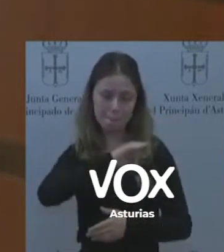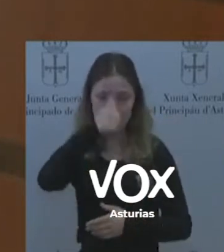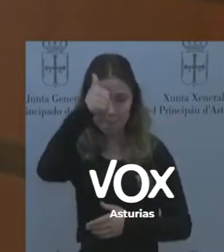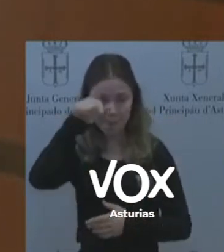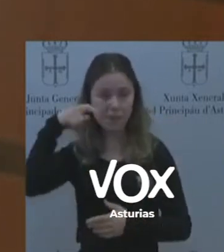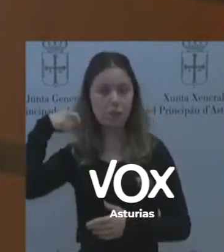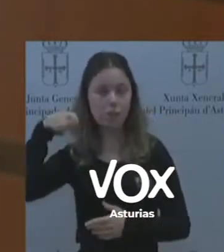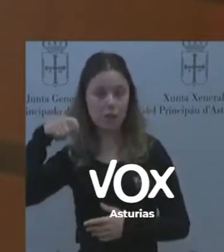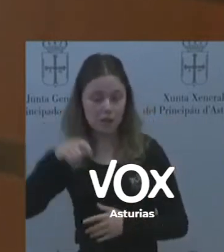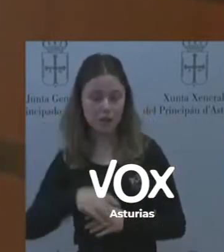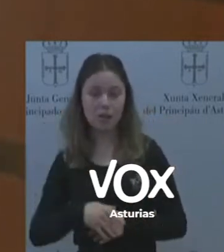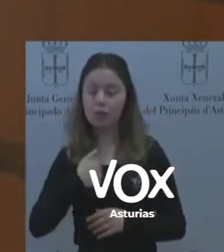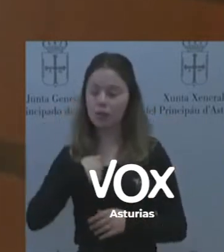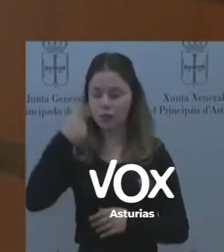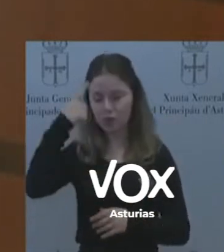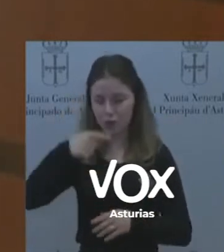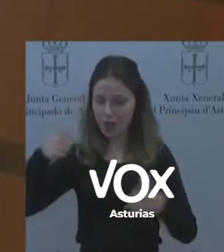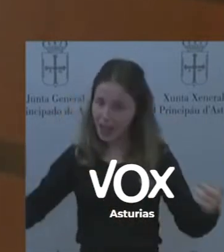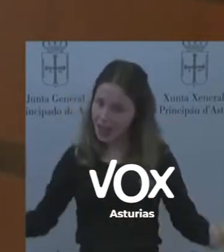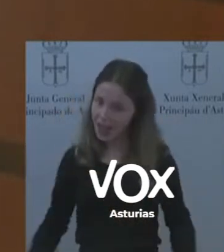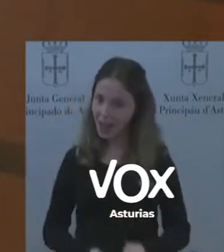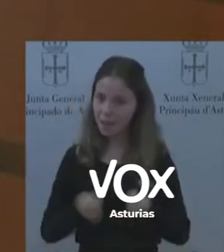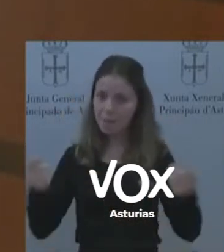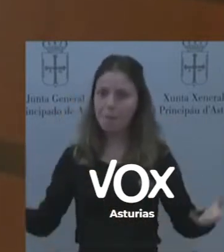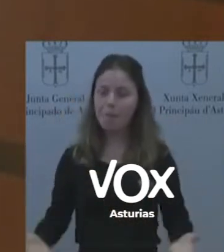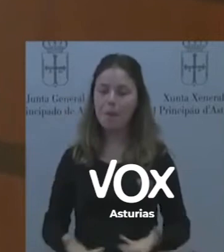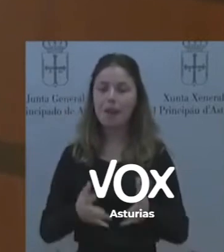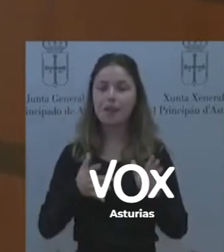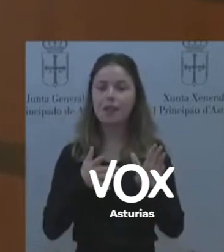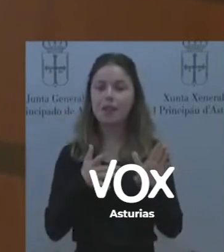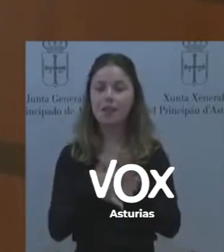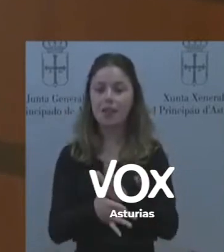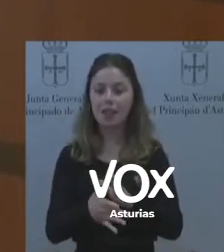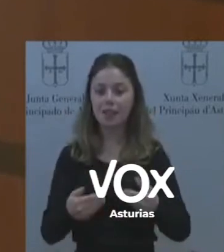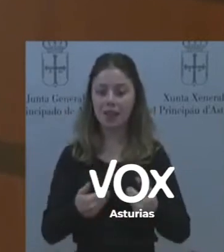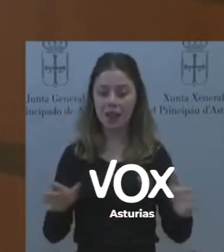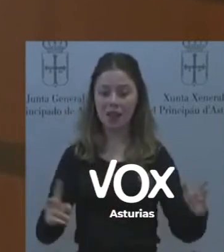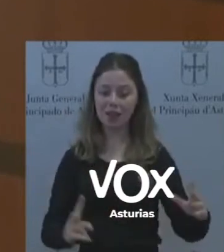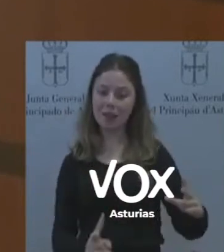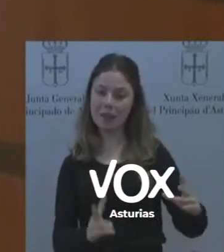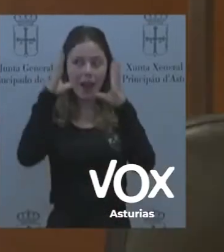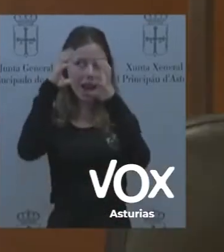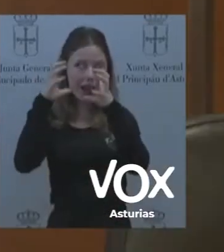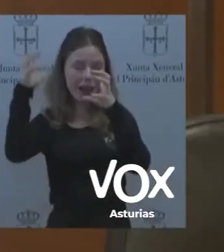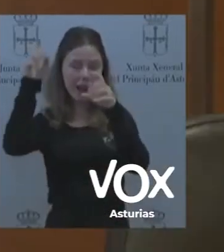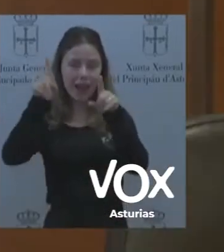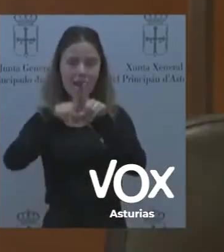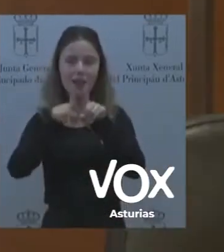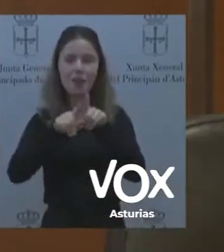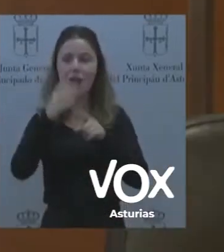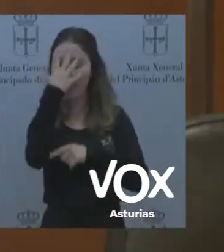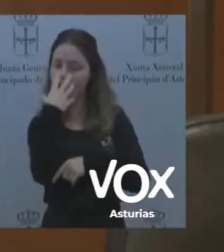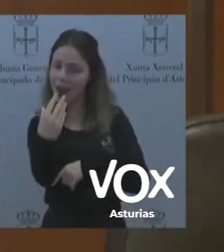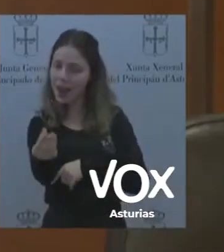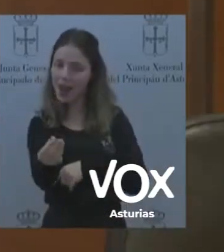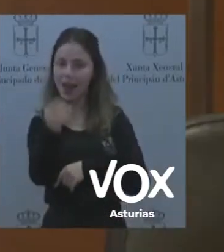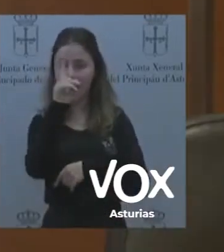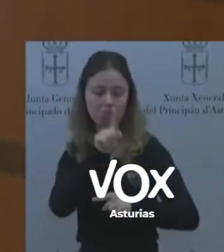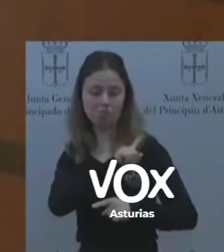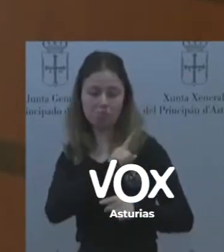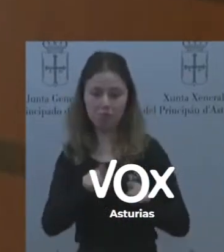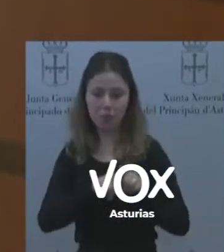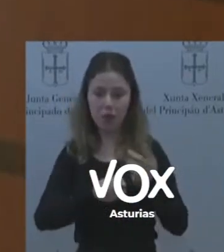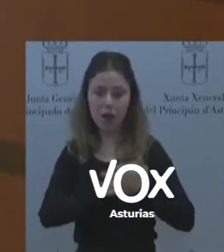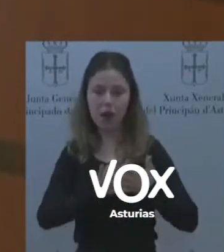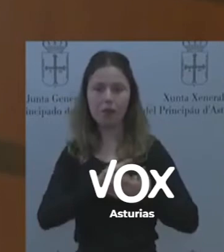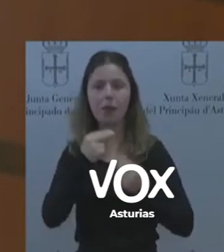ya necesita cortar cintas, inaugurar obras, aunque sean imaginarias, como la llegada del AVE en 2023, pero haga el favor de quitarse el traje de campaña,